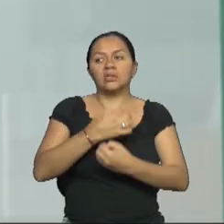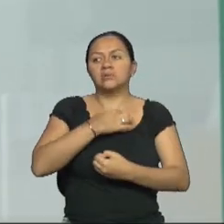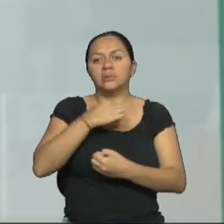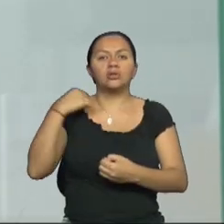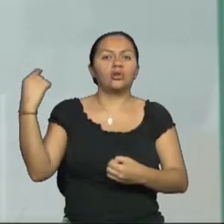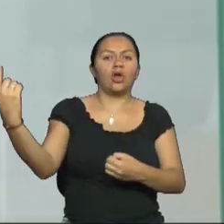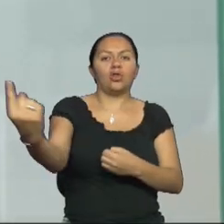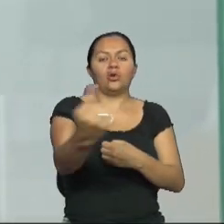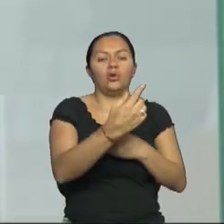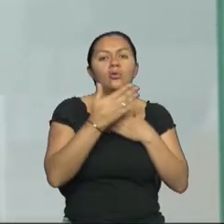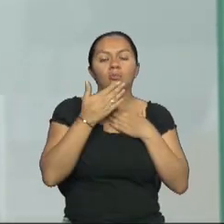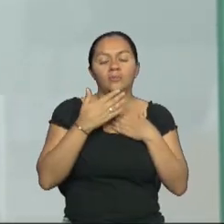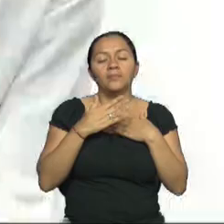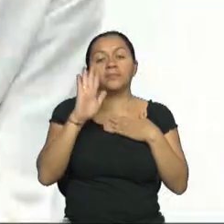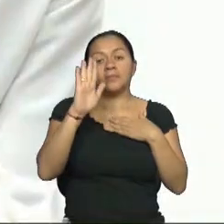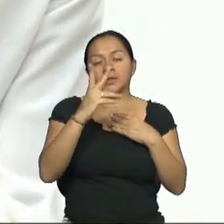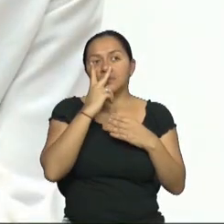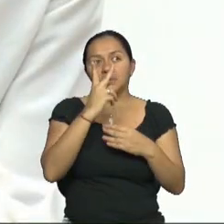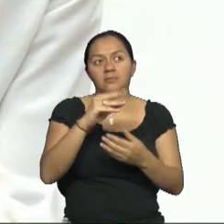Sí, es